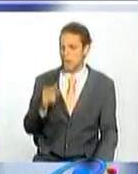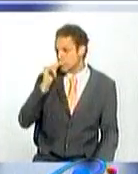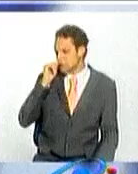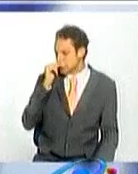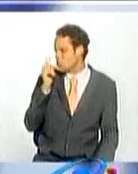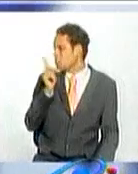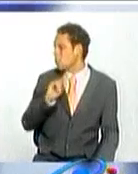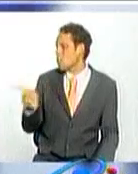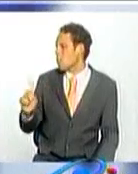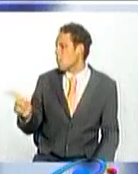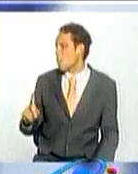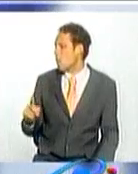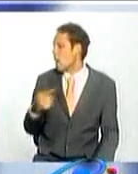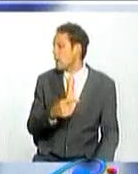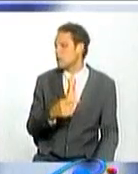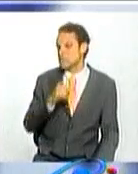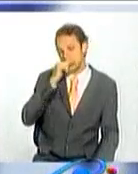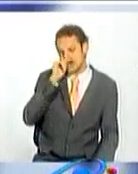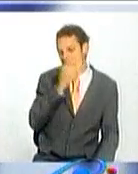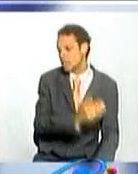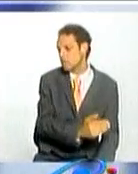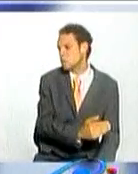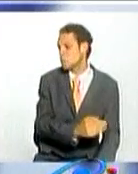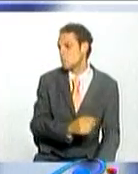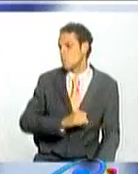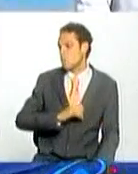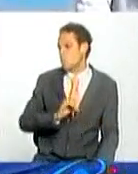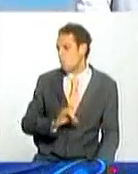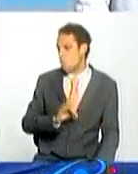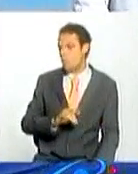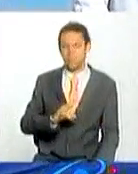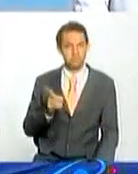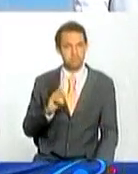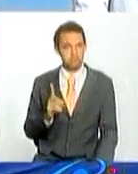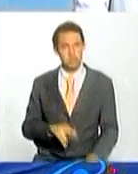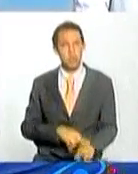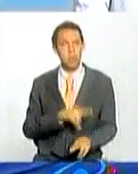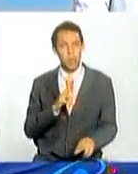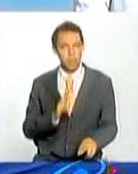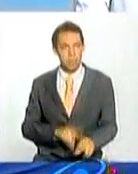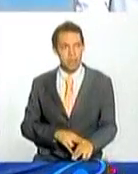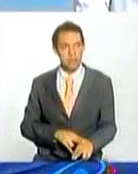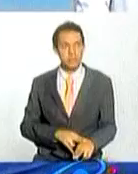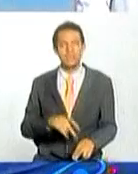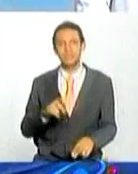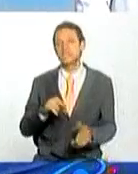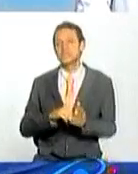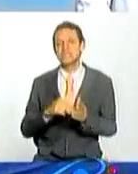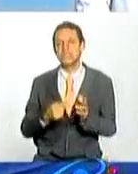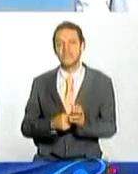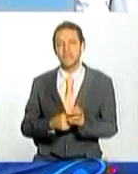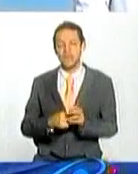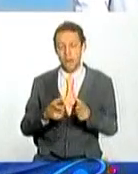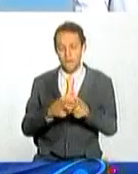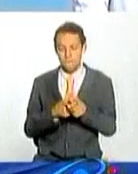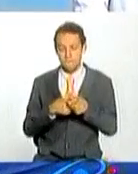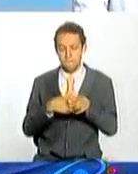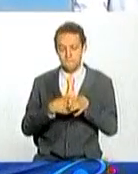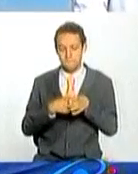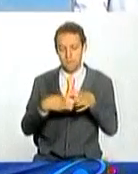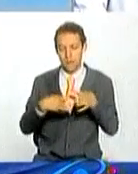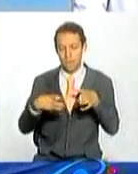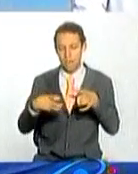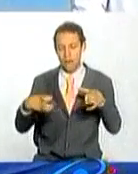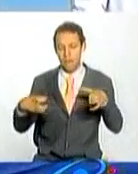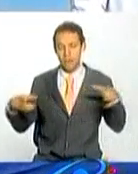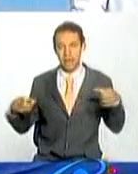el temor del examen, mire, esto es algo que no tiene, esto actúa por ondas y esto no es invasivo, por lo tanto,